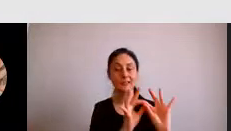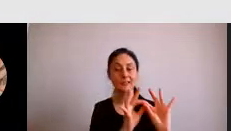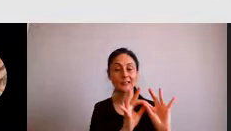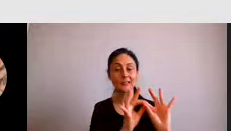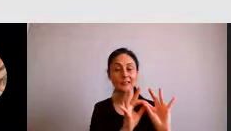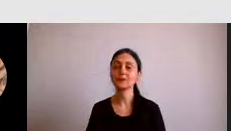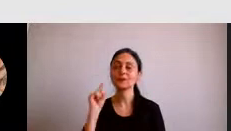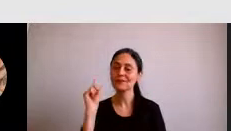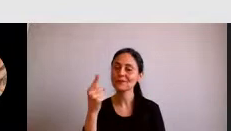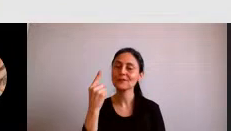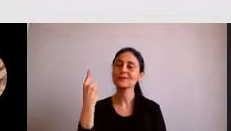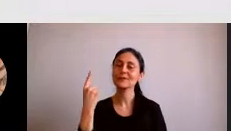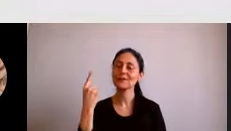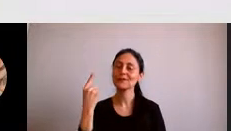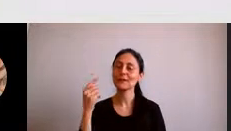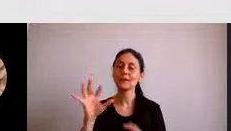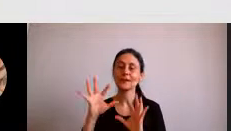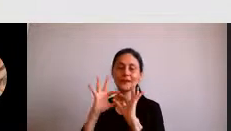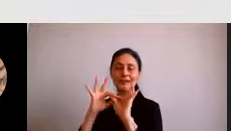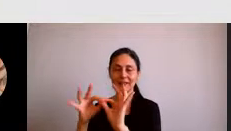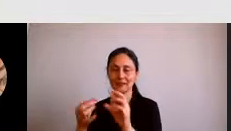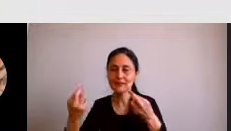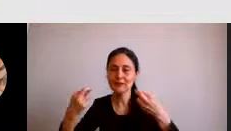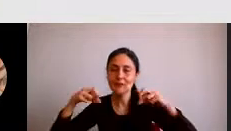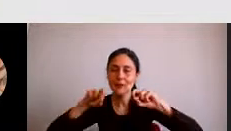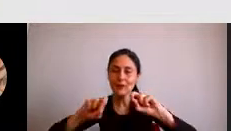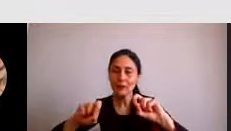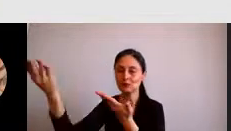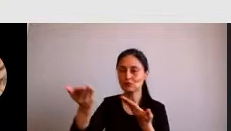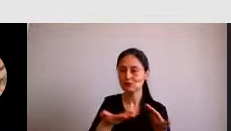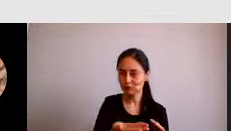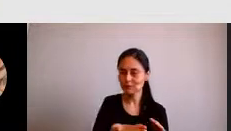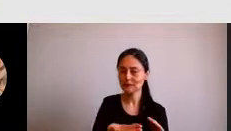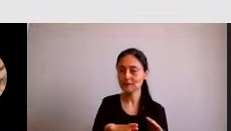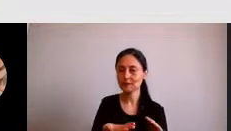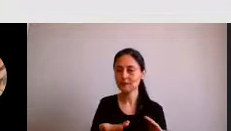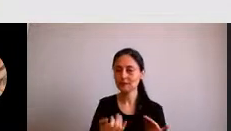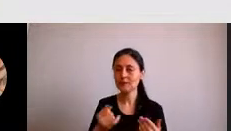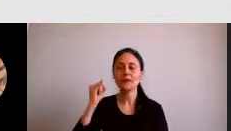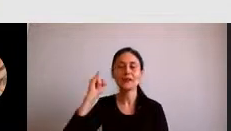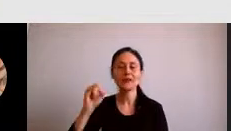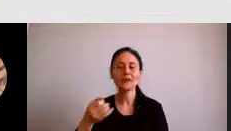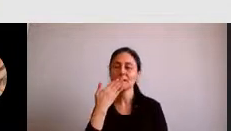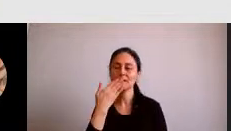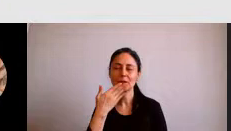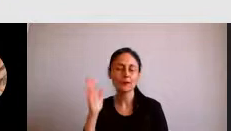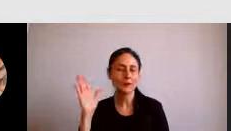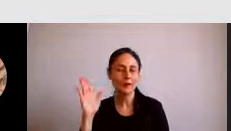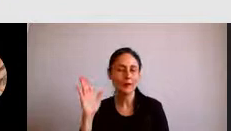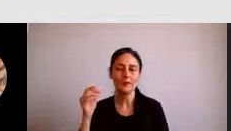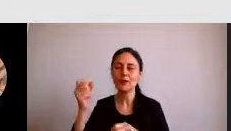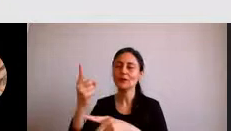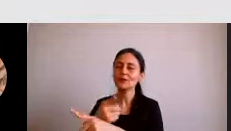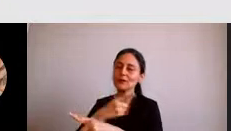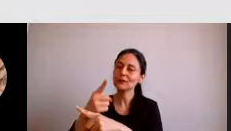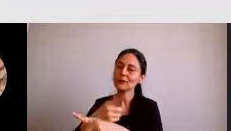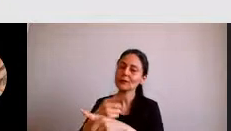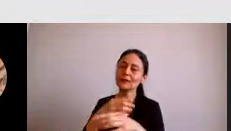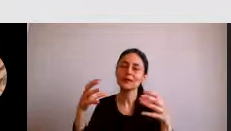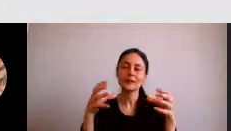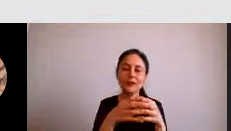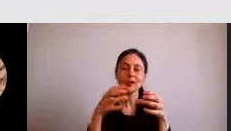primero agradecer la oportunidad, la invitación. Siempre es bueno poder hablar con equipos multidisciplinarios, como decía recién la profesora